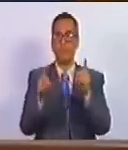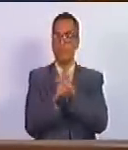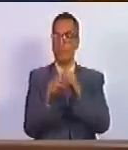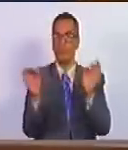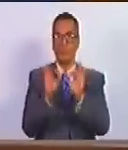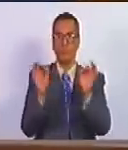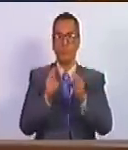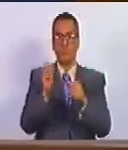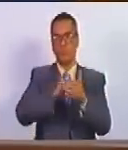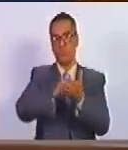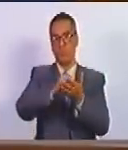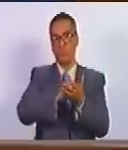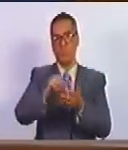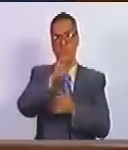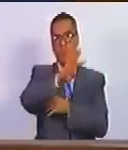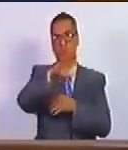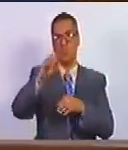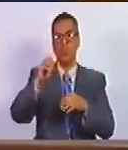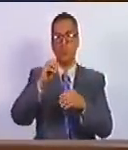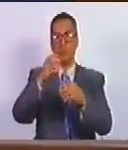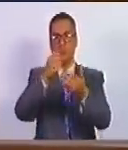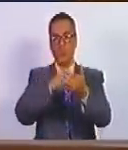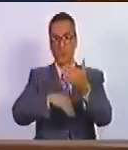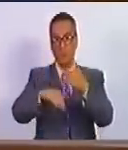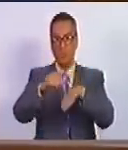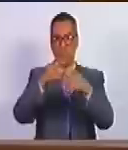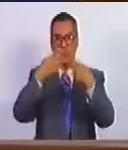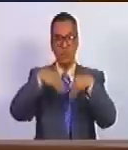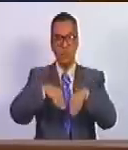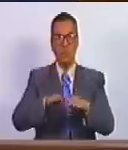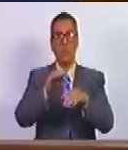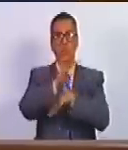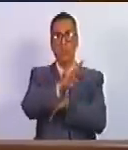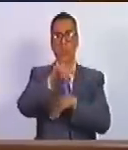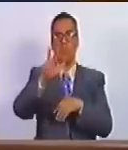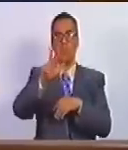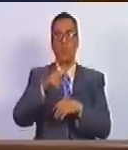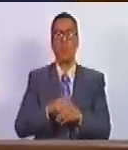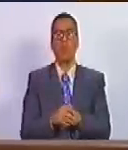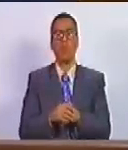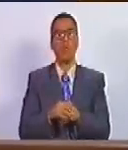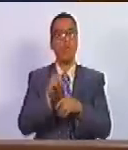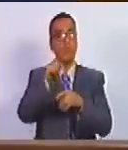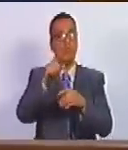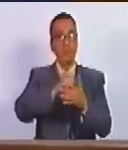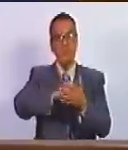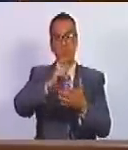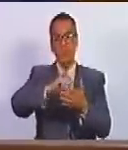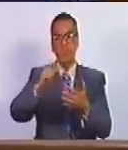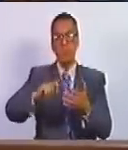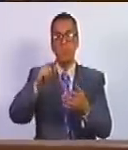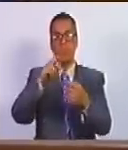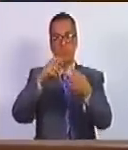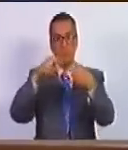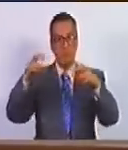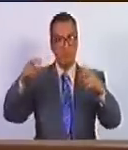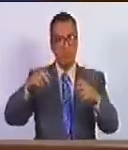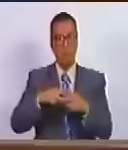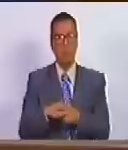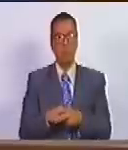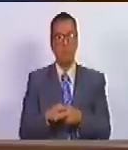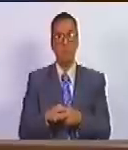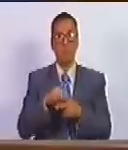el epígrafe del artículo 40, que pasa a ser el epígrafe del artículo 43, el cual queda redactado en los siguientes